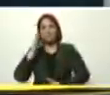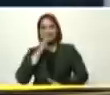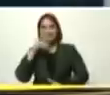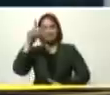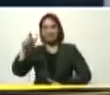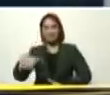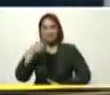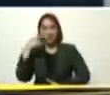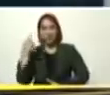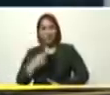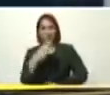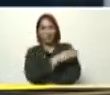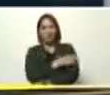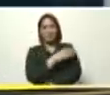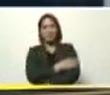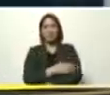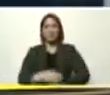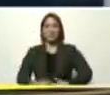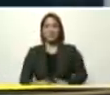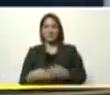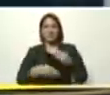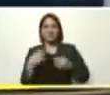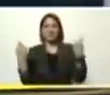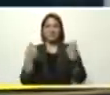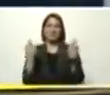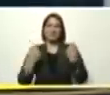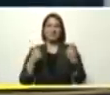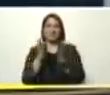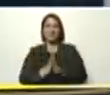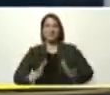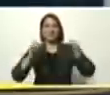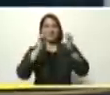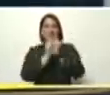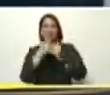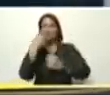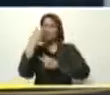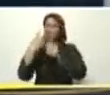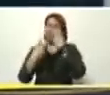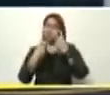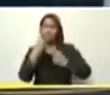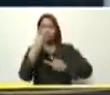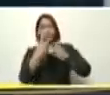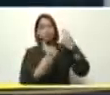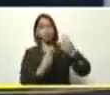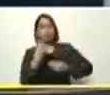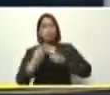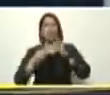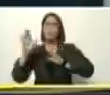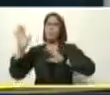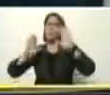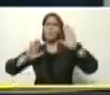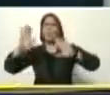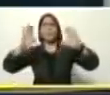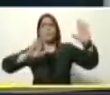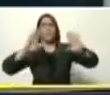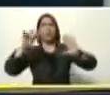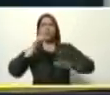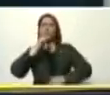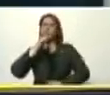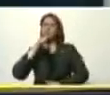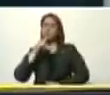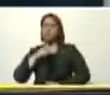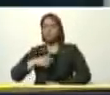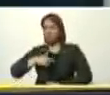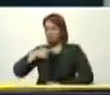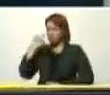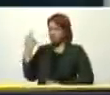Capriles se fue a hacer campaña por Anzoátegui, para arriba y para abajo, a levantarle la mano al bandido de Barreto